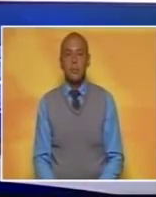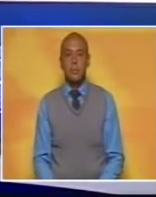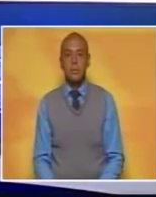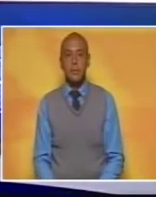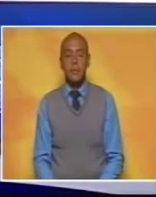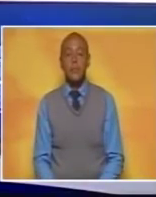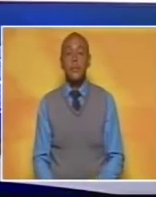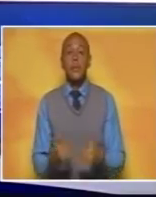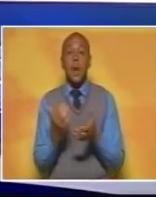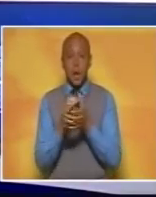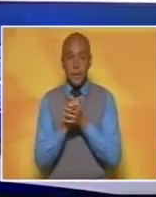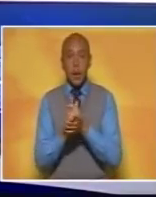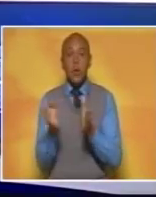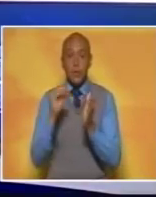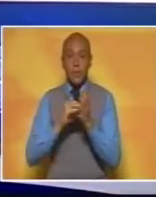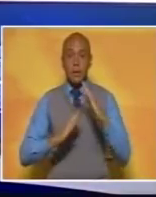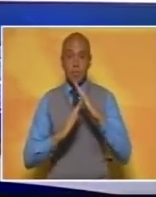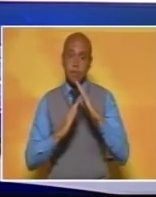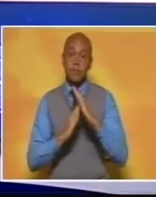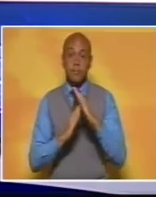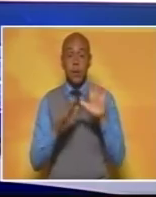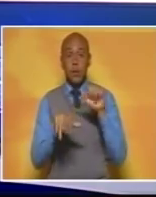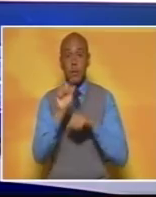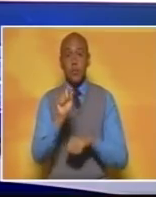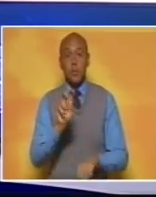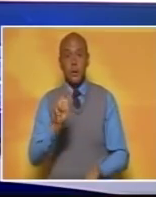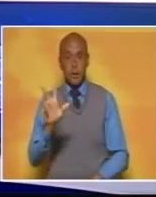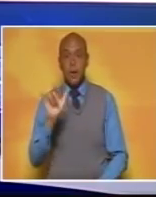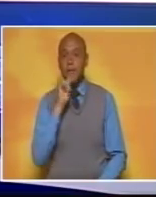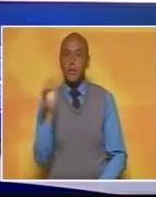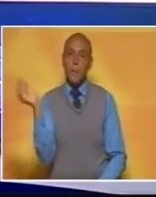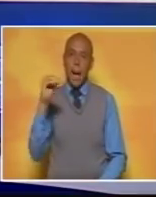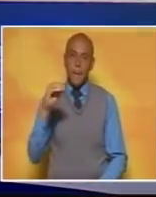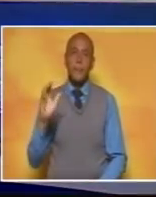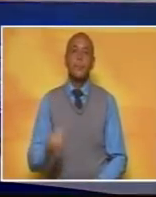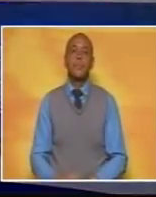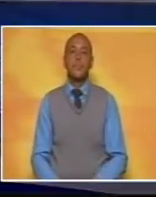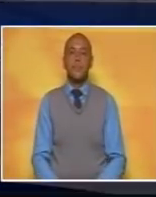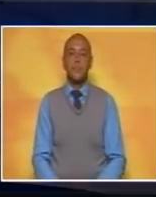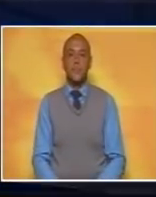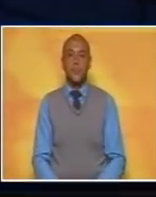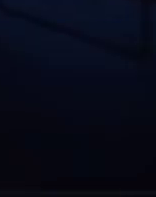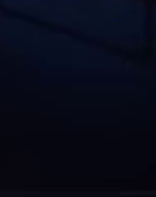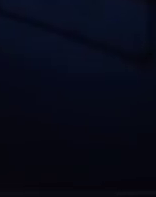Amigos, momento de hacer una nueva pausa. 12:23, al regreso más información.